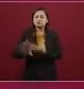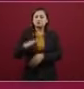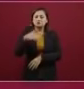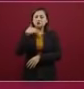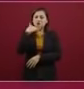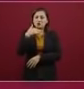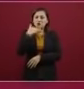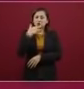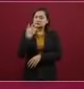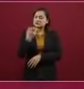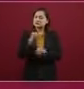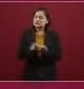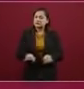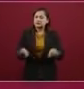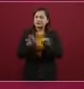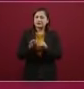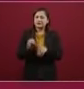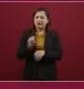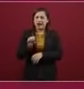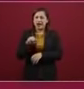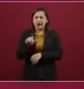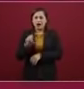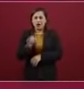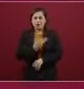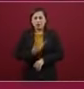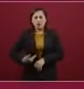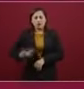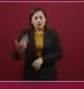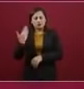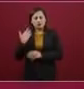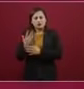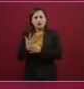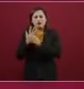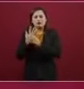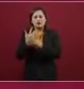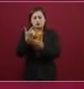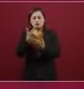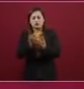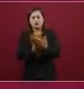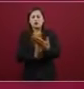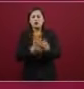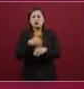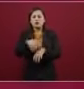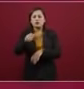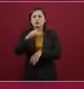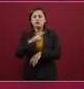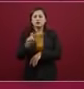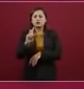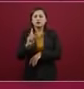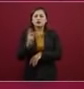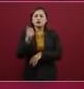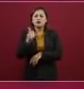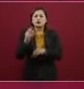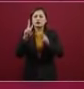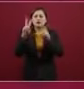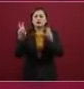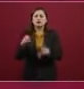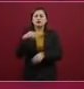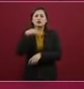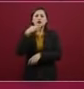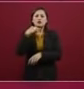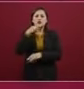un rato de que nuestro país se encuentra en el lugar número 136 del ranking de corrupción mundial, pero